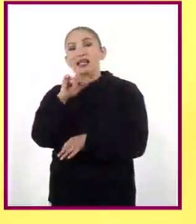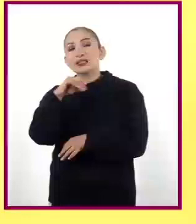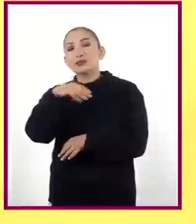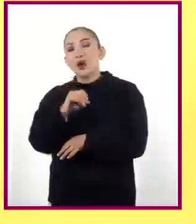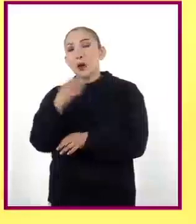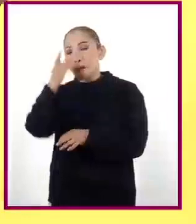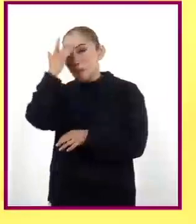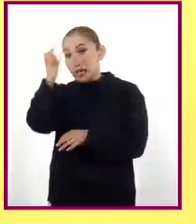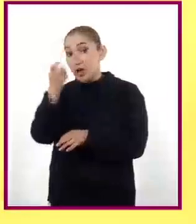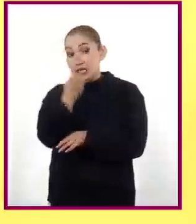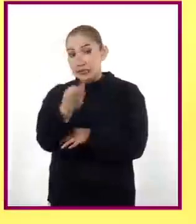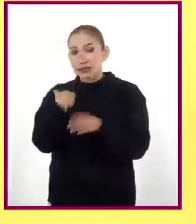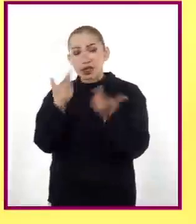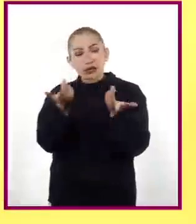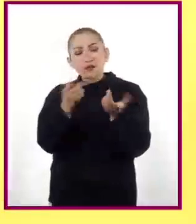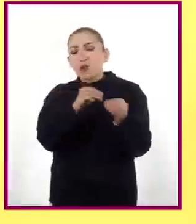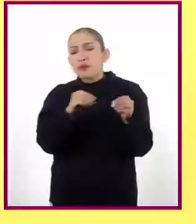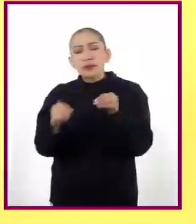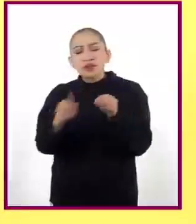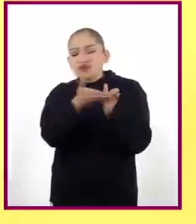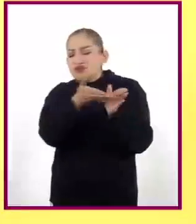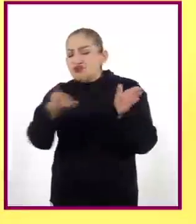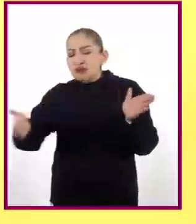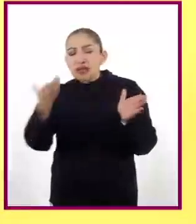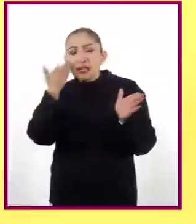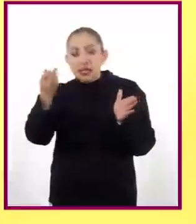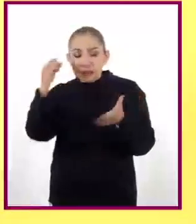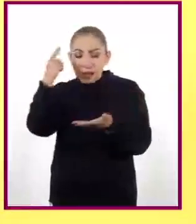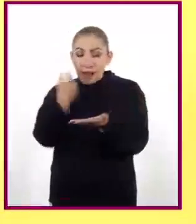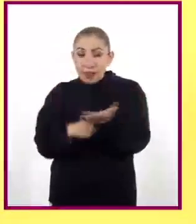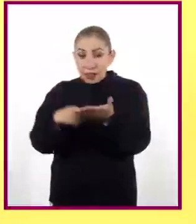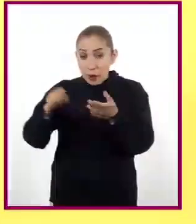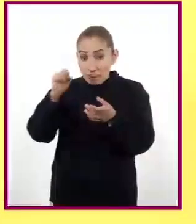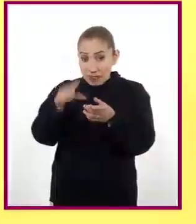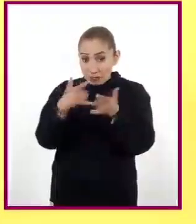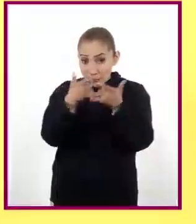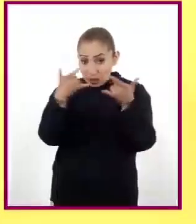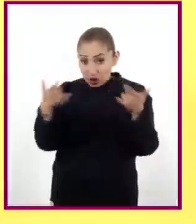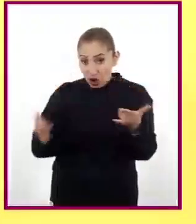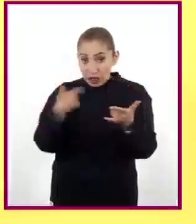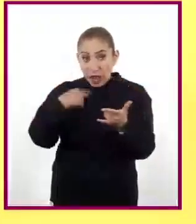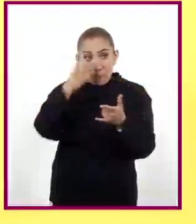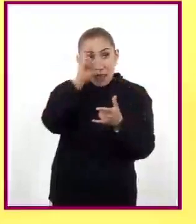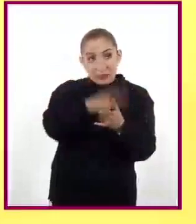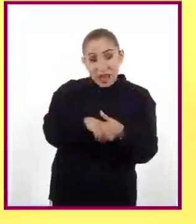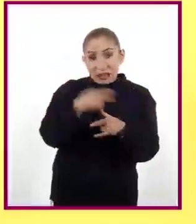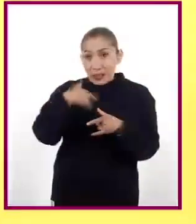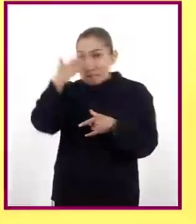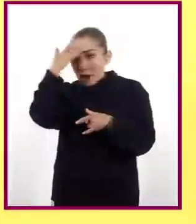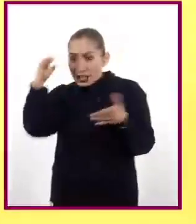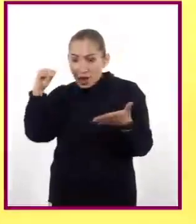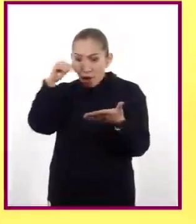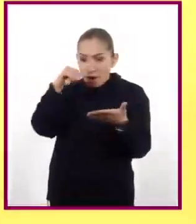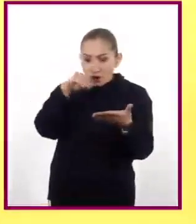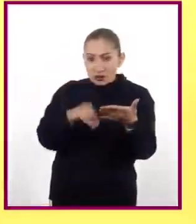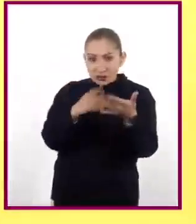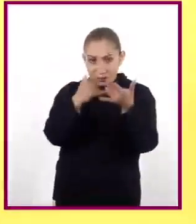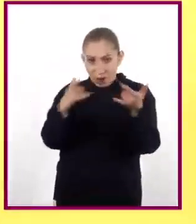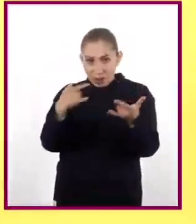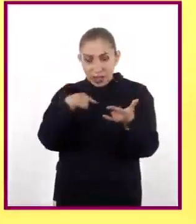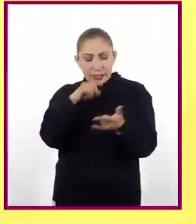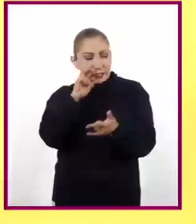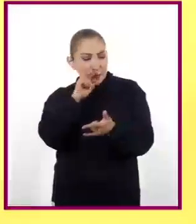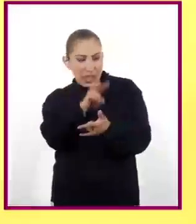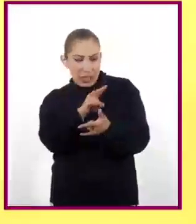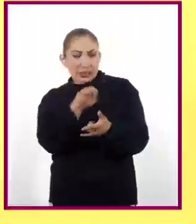mágico. Este movimiento se caracteriza por integrar en una misma historia elementos reales y mágicos. La novela